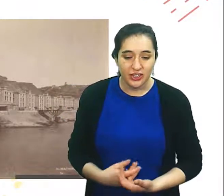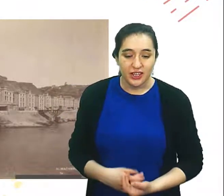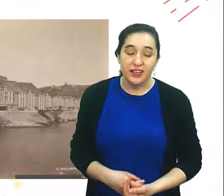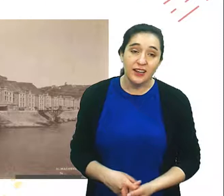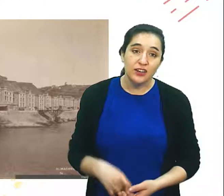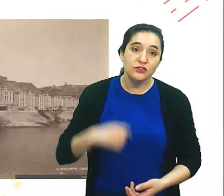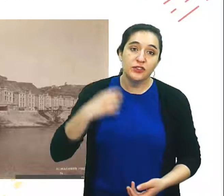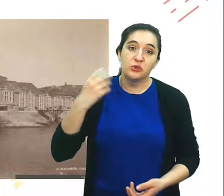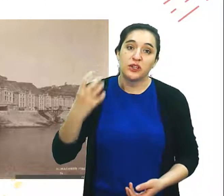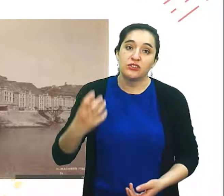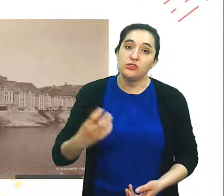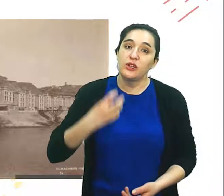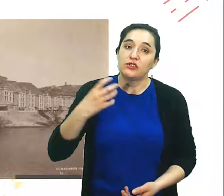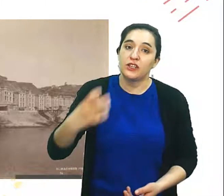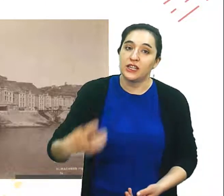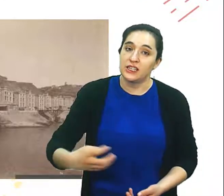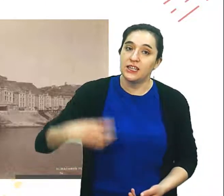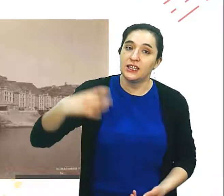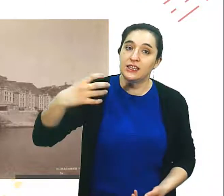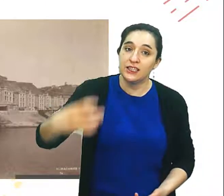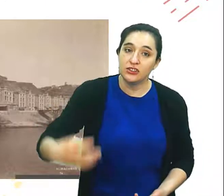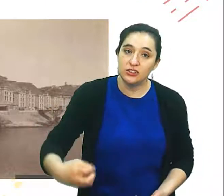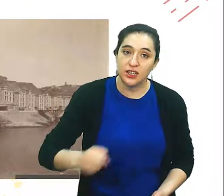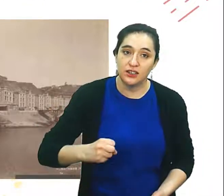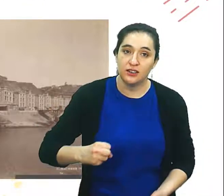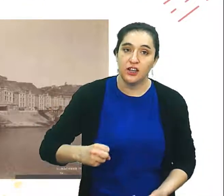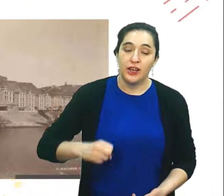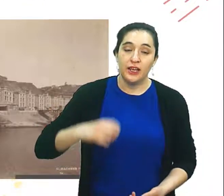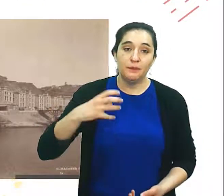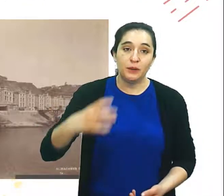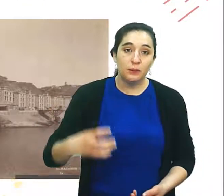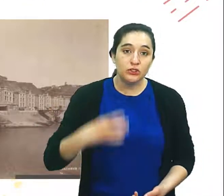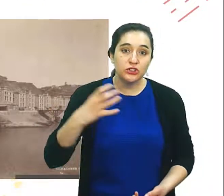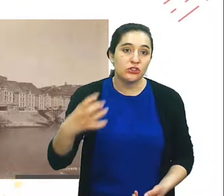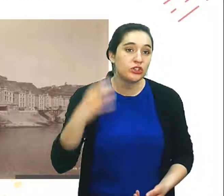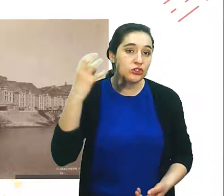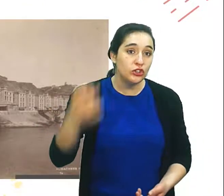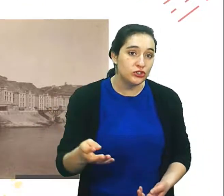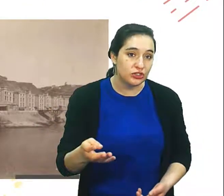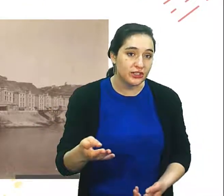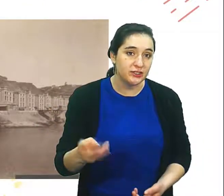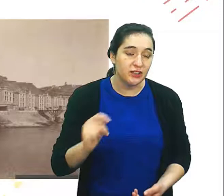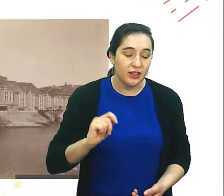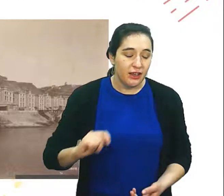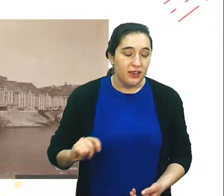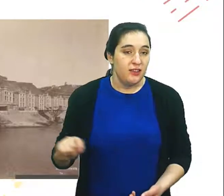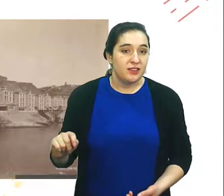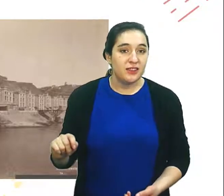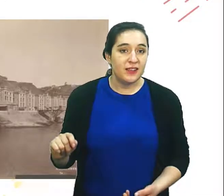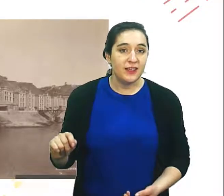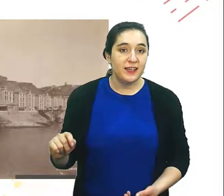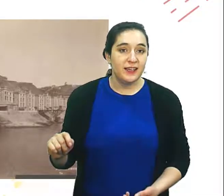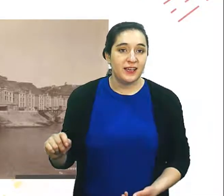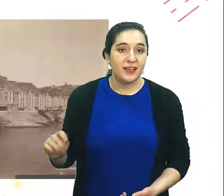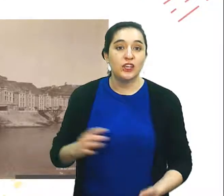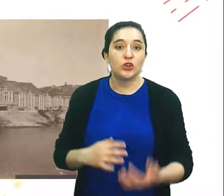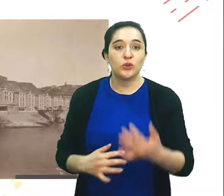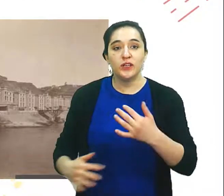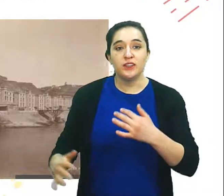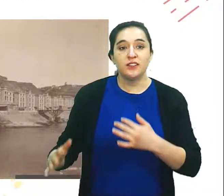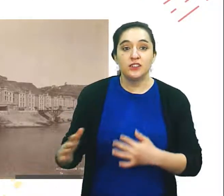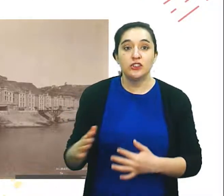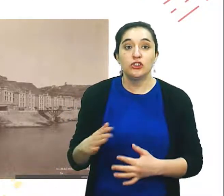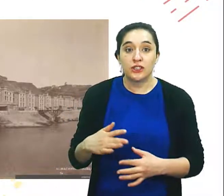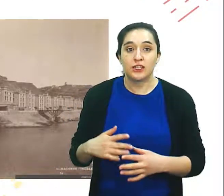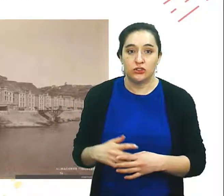diciendo, es la configuración de una soberanía nacional, el propósito entonces de